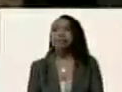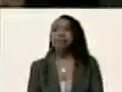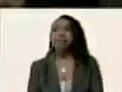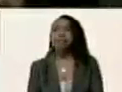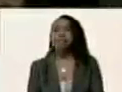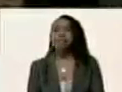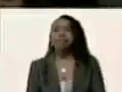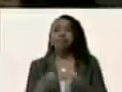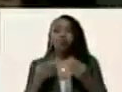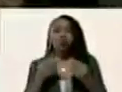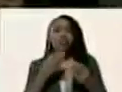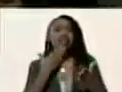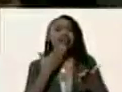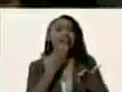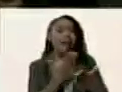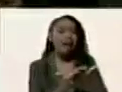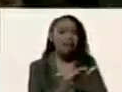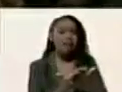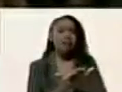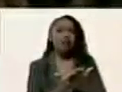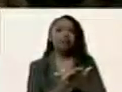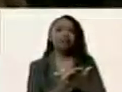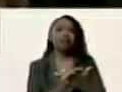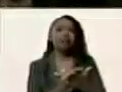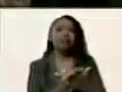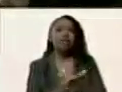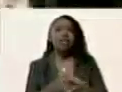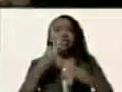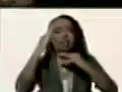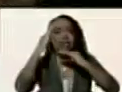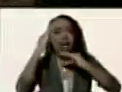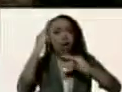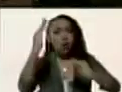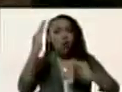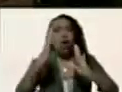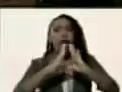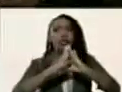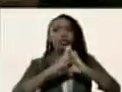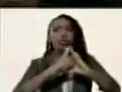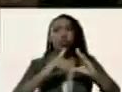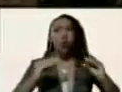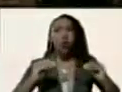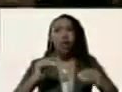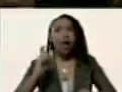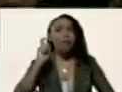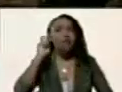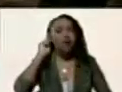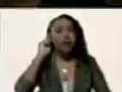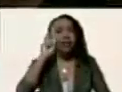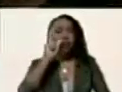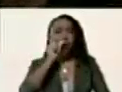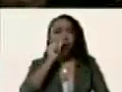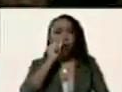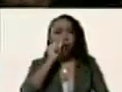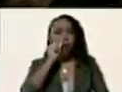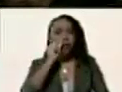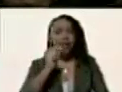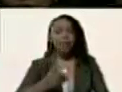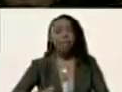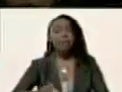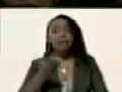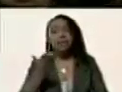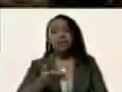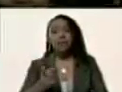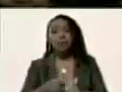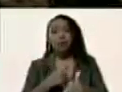Bueno, muchas gracias, Víctor. Un saludo a todas las mujeres y los hombres, y particularmente a los niños